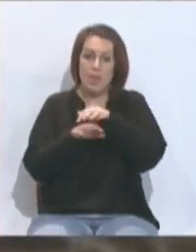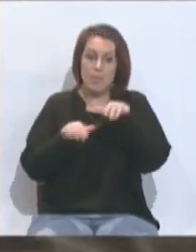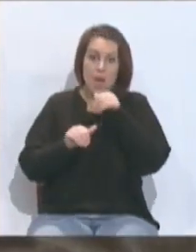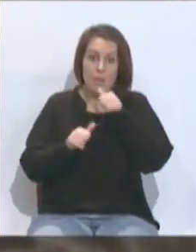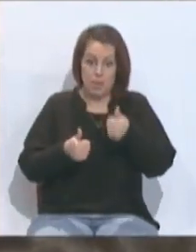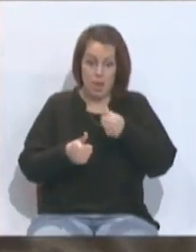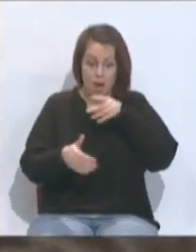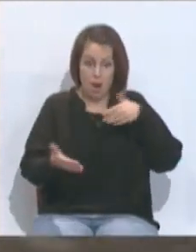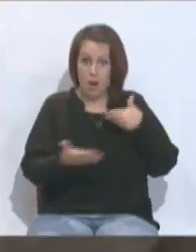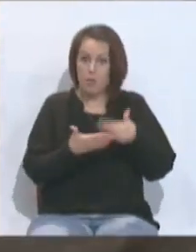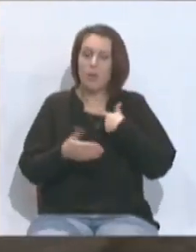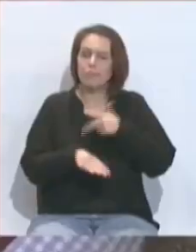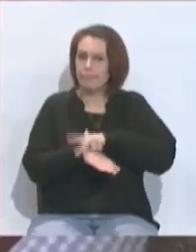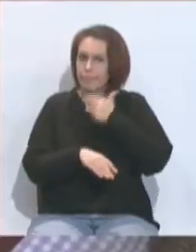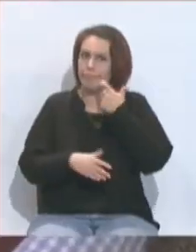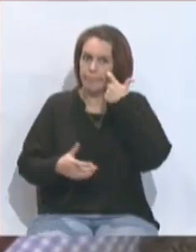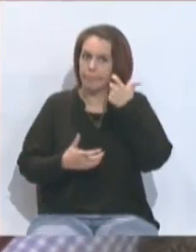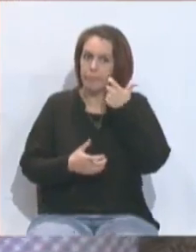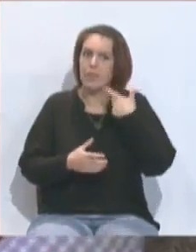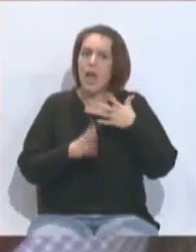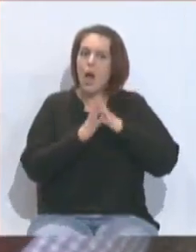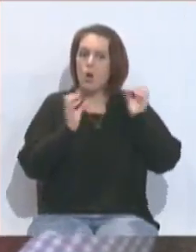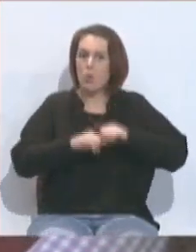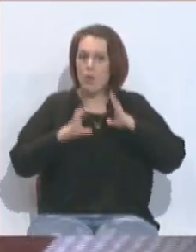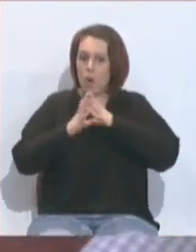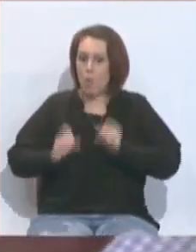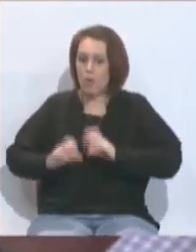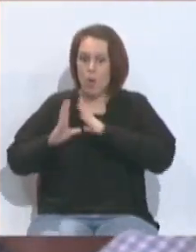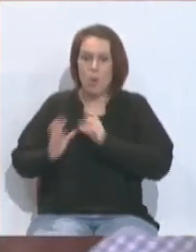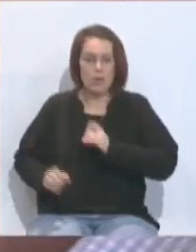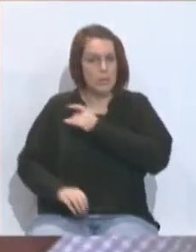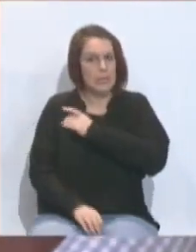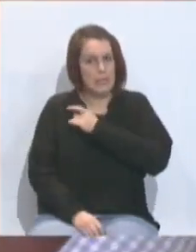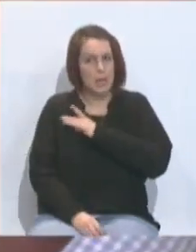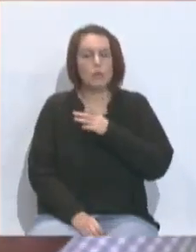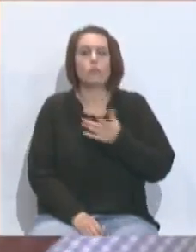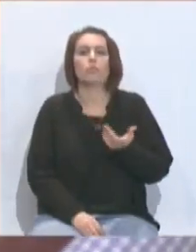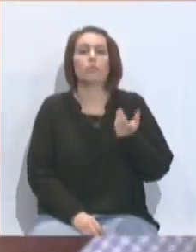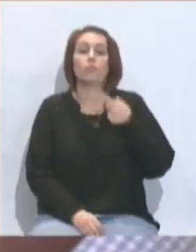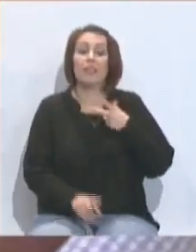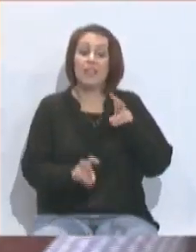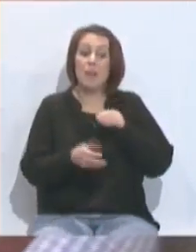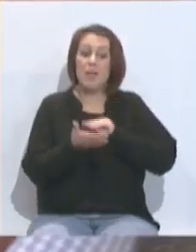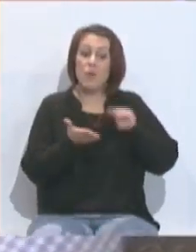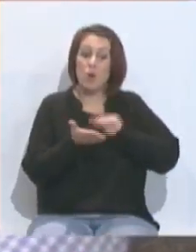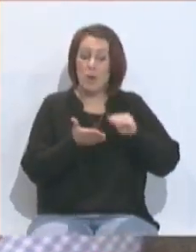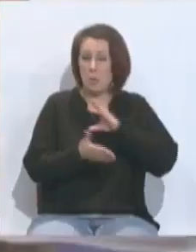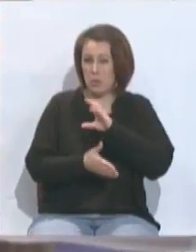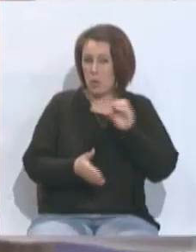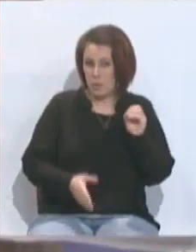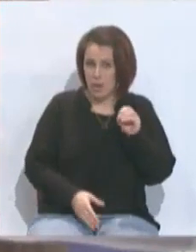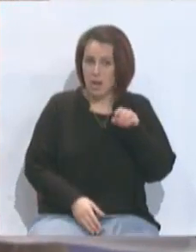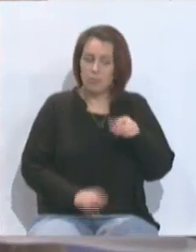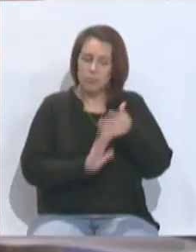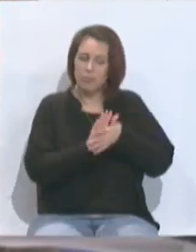pandemia. También ha destacado el delegado los acuerdos a los que ha llegado con los sindicatos, precisamente sobre el informe de Comisiones Obreras,